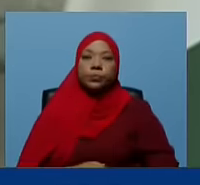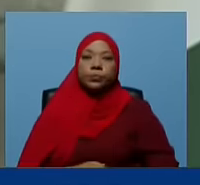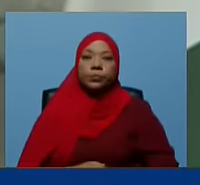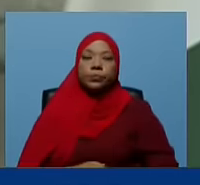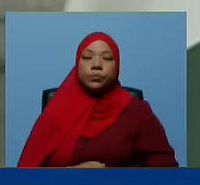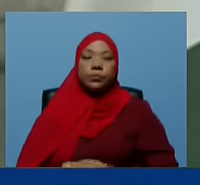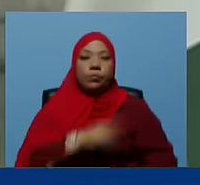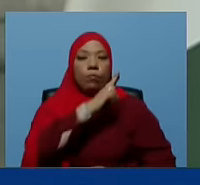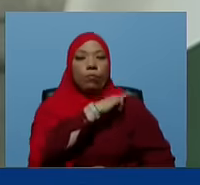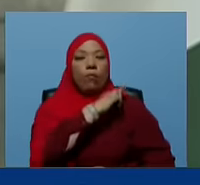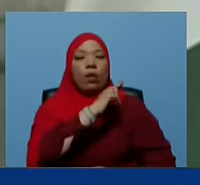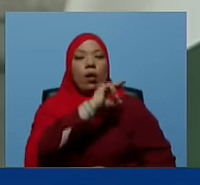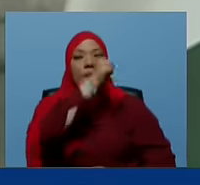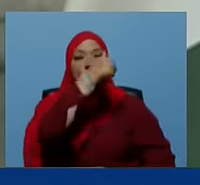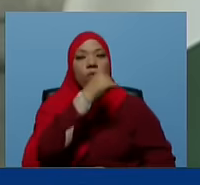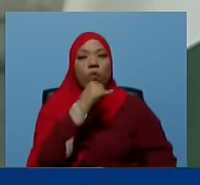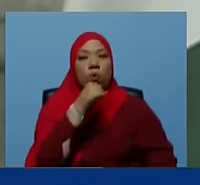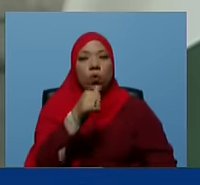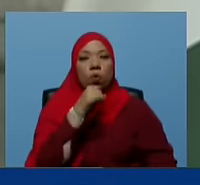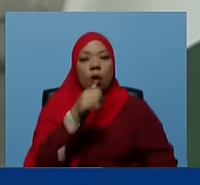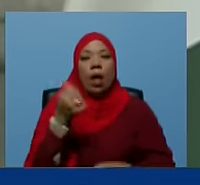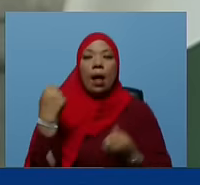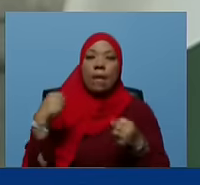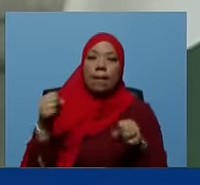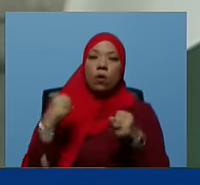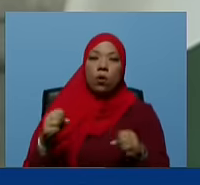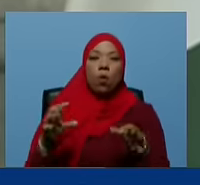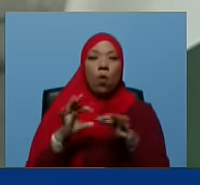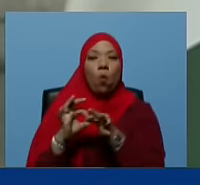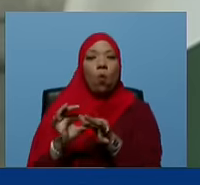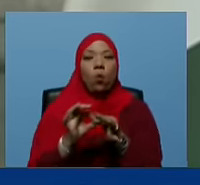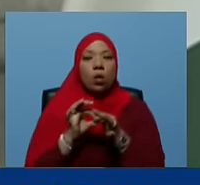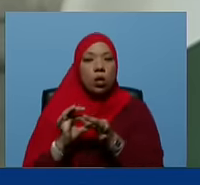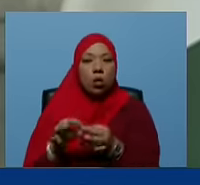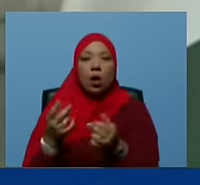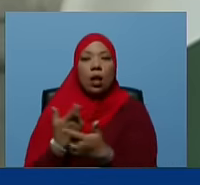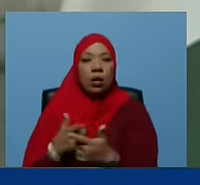Jefe supremo del Ejército Unido Libertador.